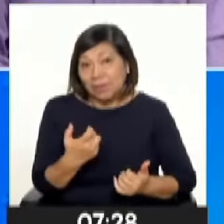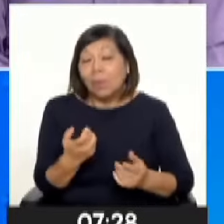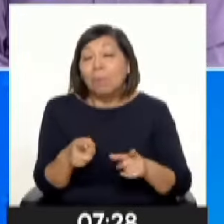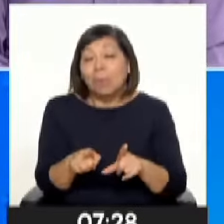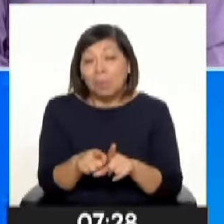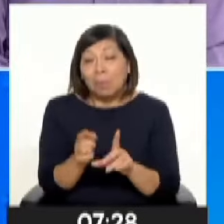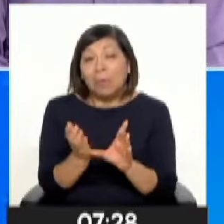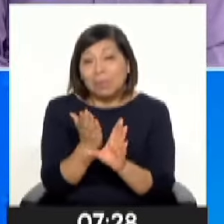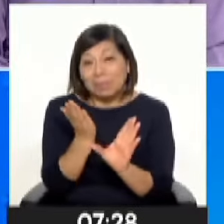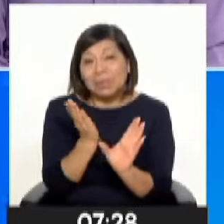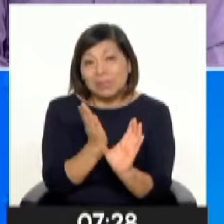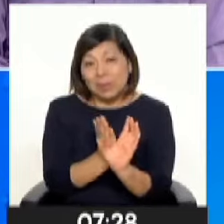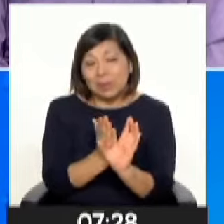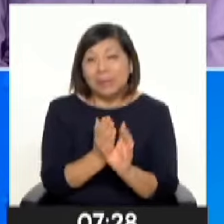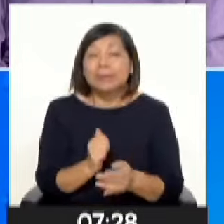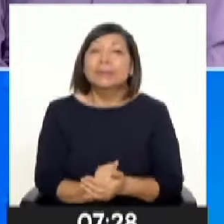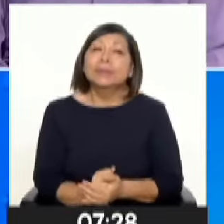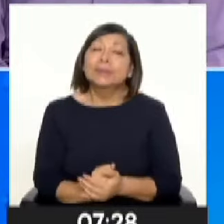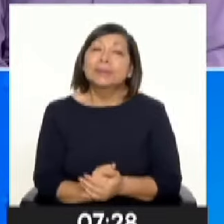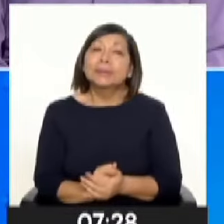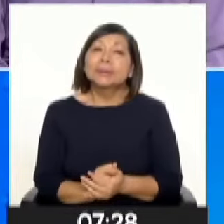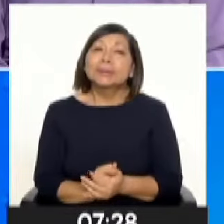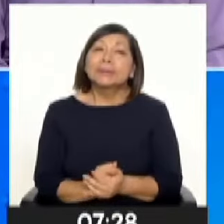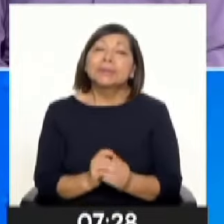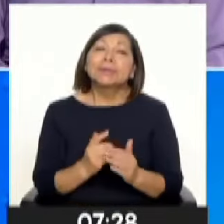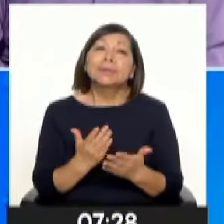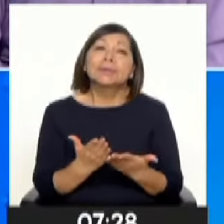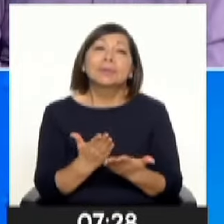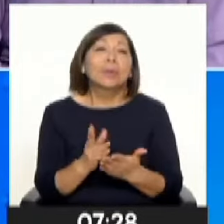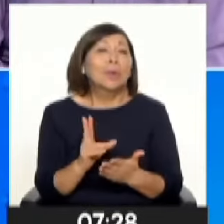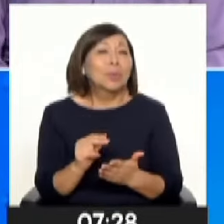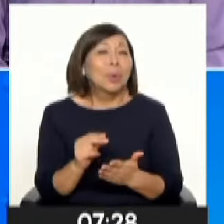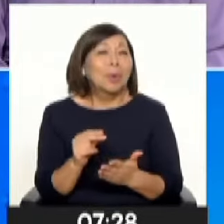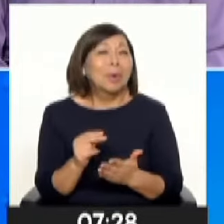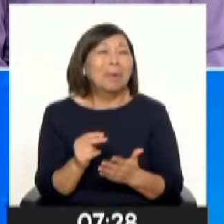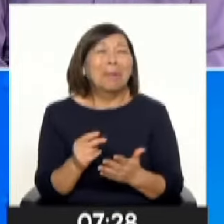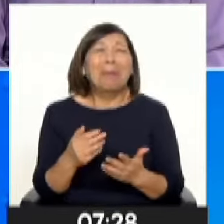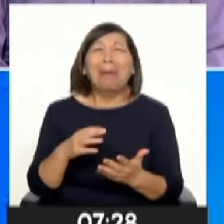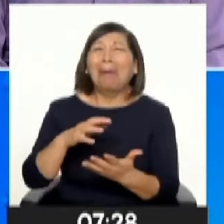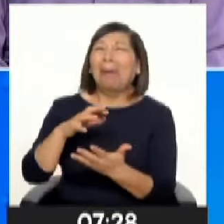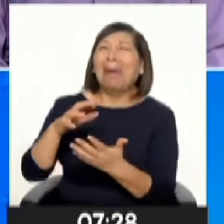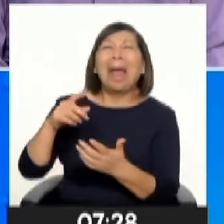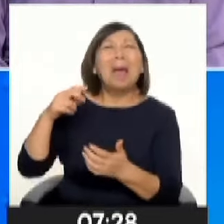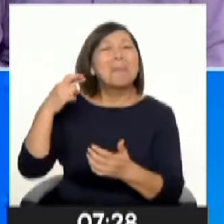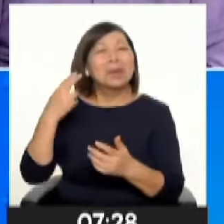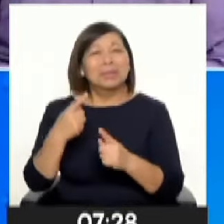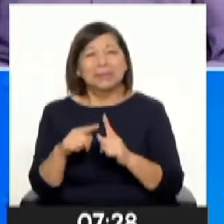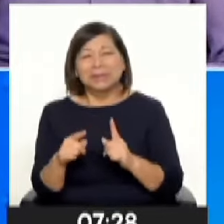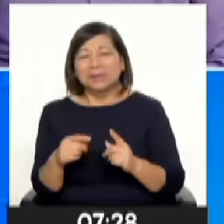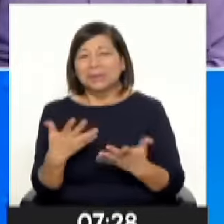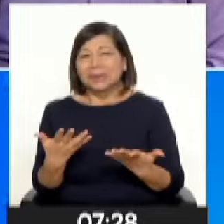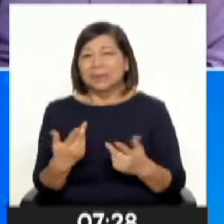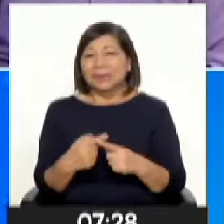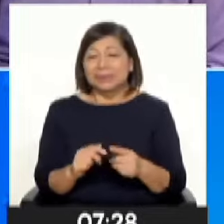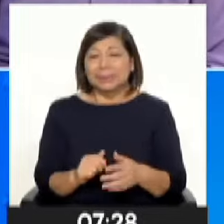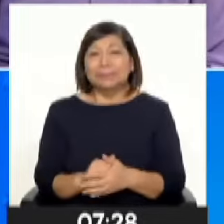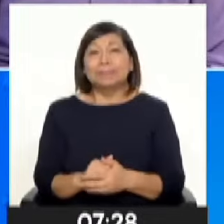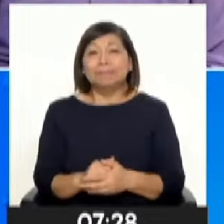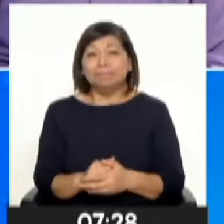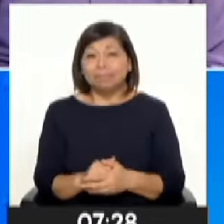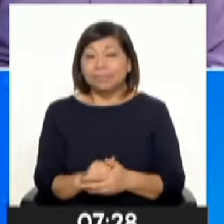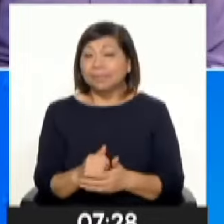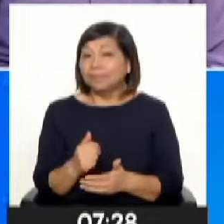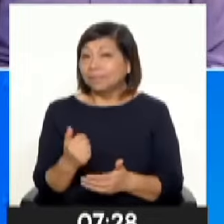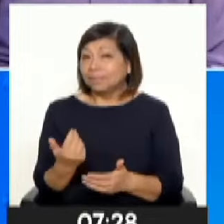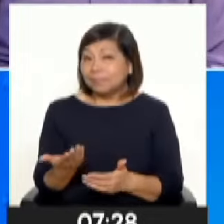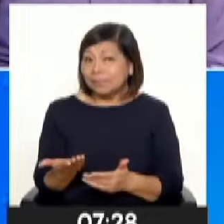psicológico. Hablaba al principio con respecto a no politizar este terrible y alarmante caso.